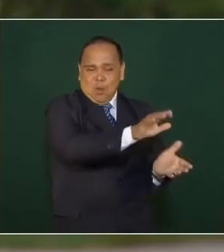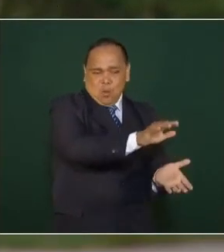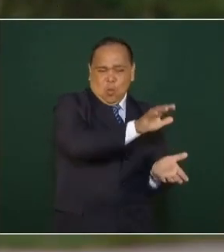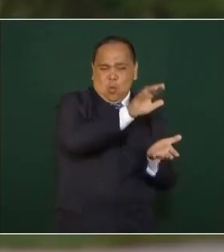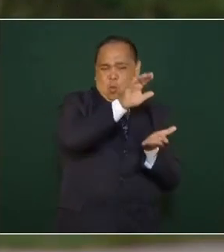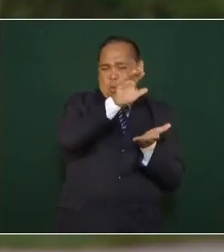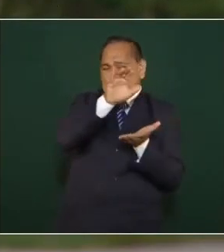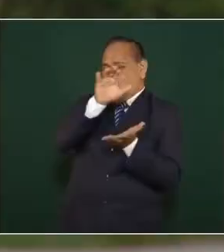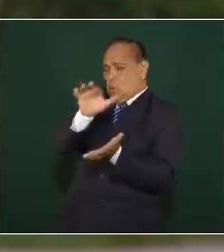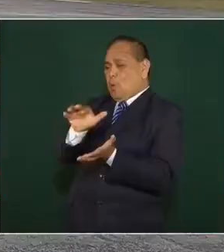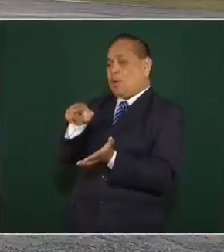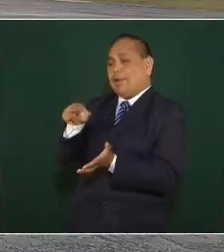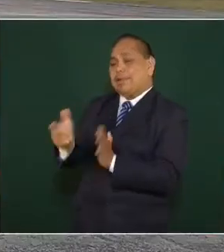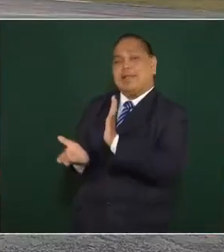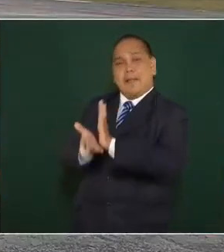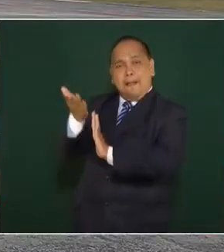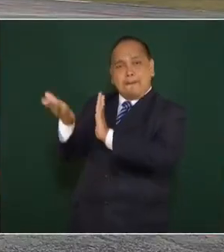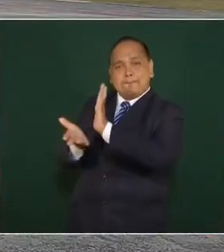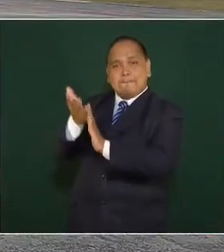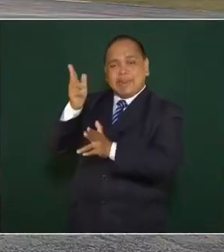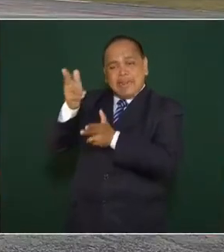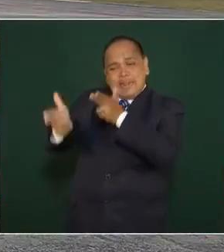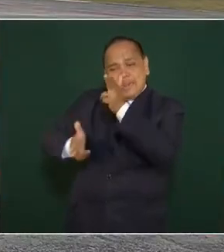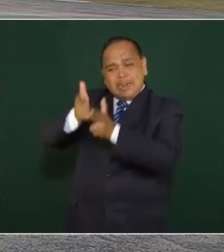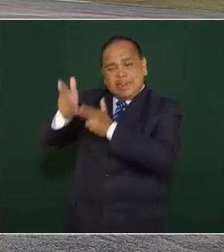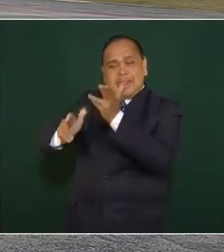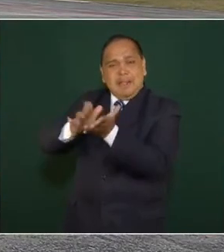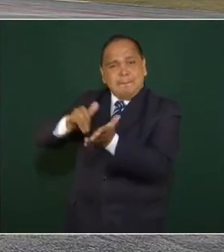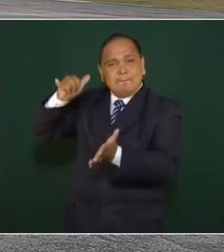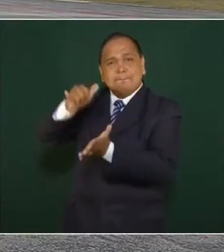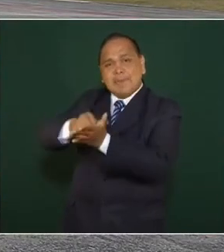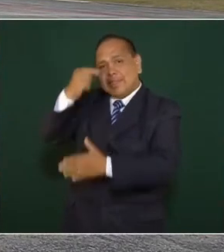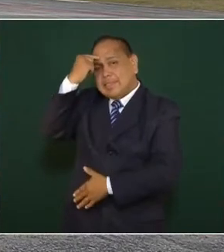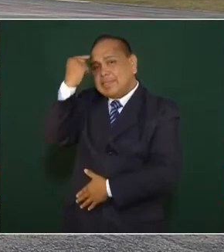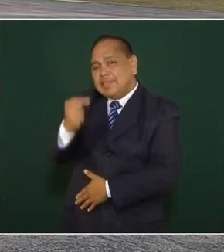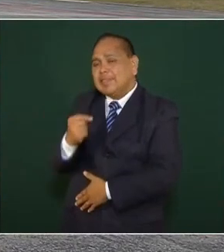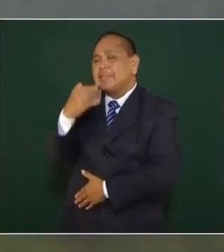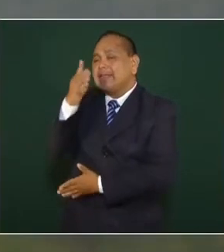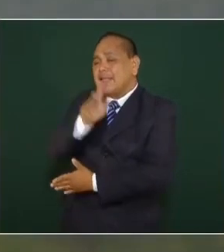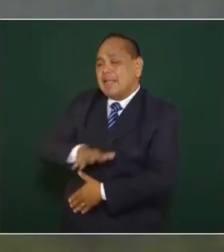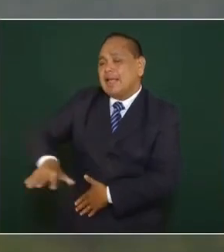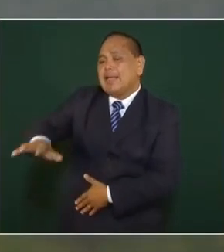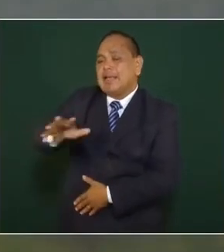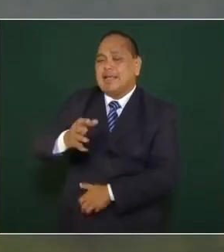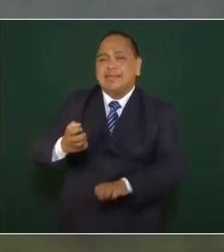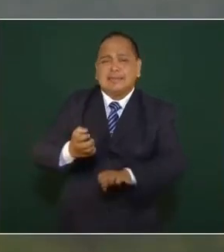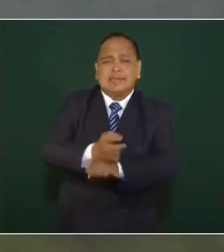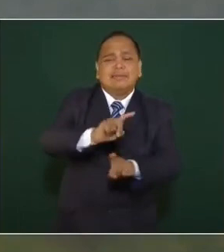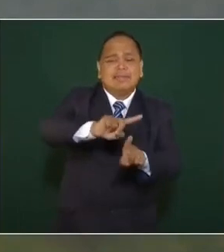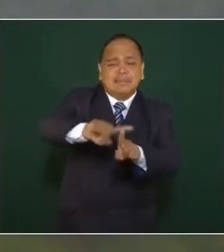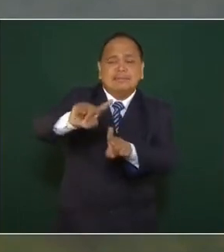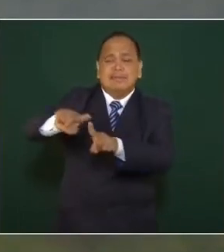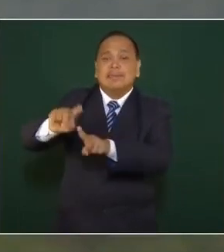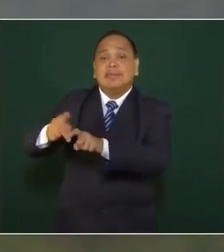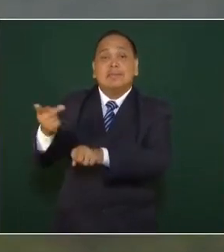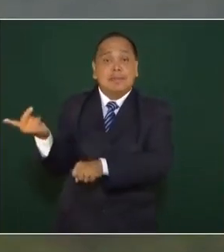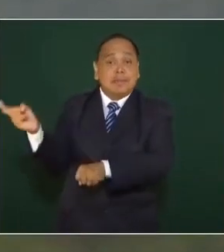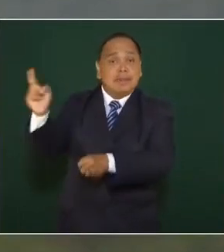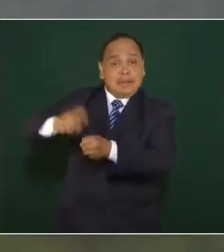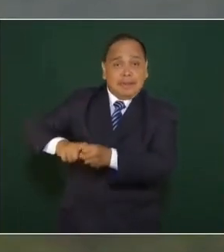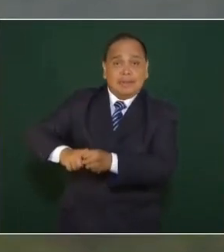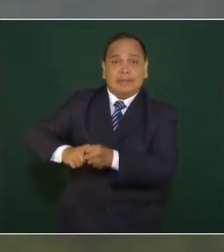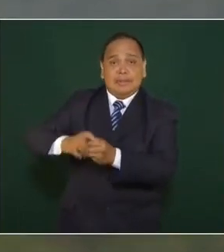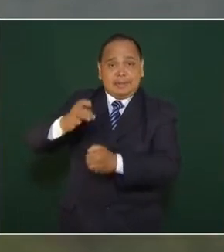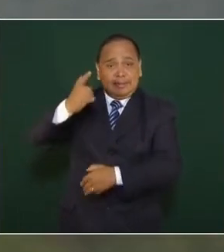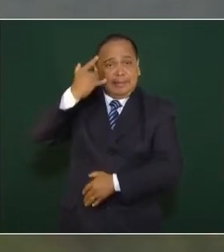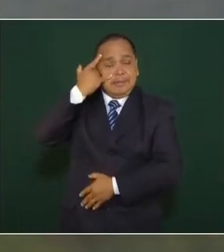las obras del Tren Maya que pasa por varios estados, entre ellos Campeche. Se trata de proyectos beneficiosos